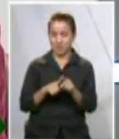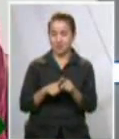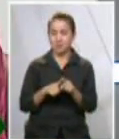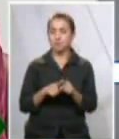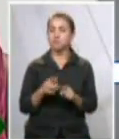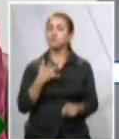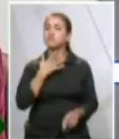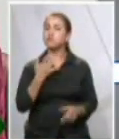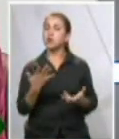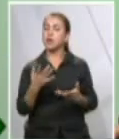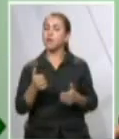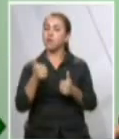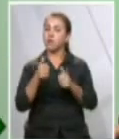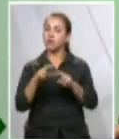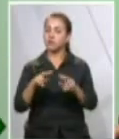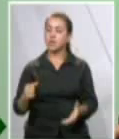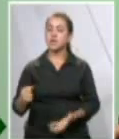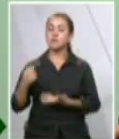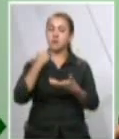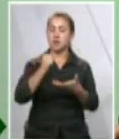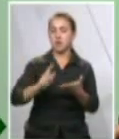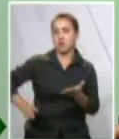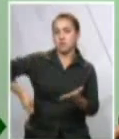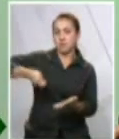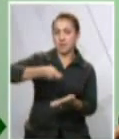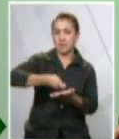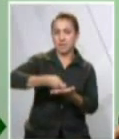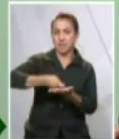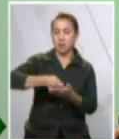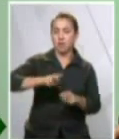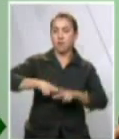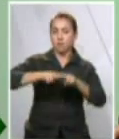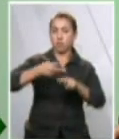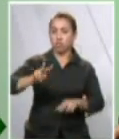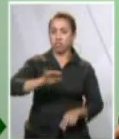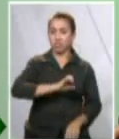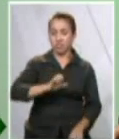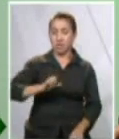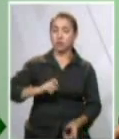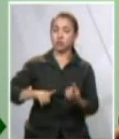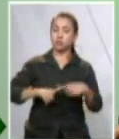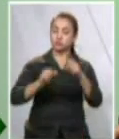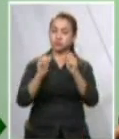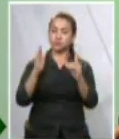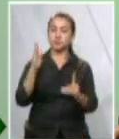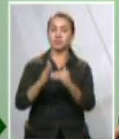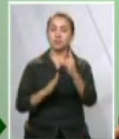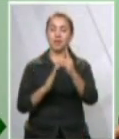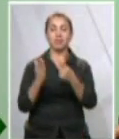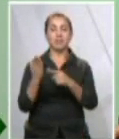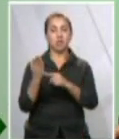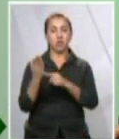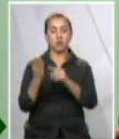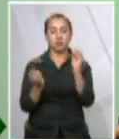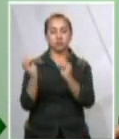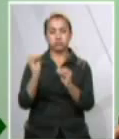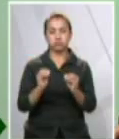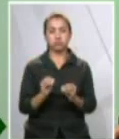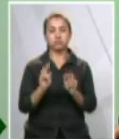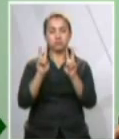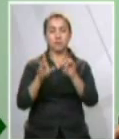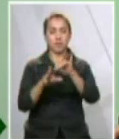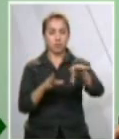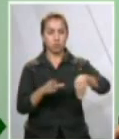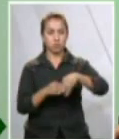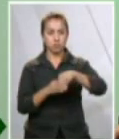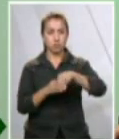¿Y por qué es bueno invertir fondos del Estado en que otros puedan desarrollar tecnologías que tengan que ver con